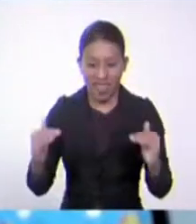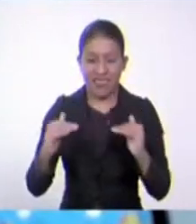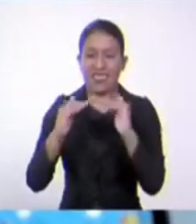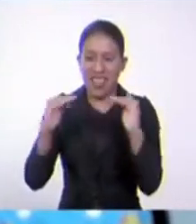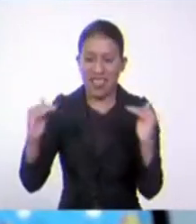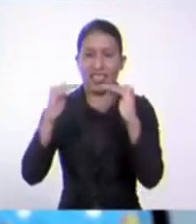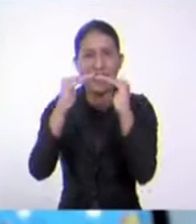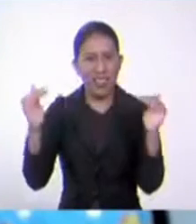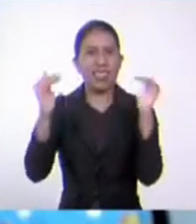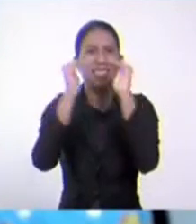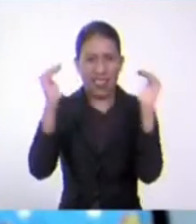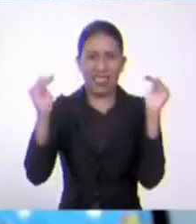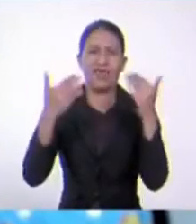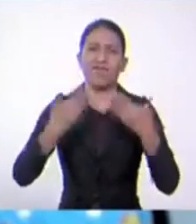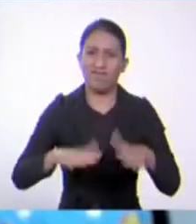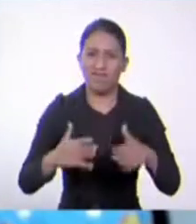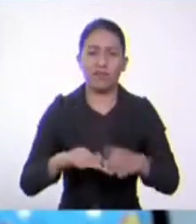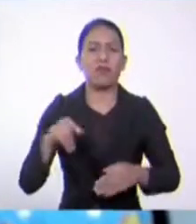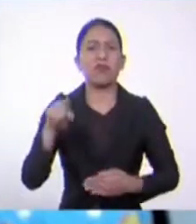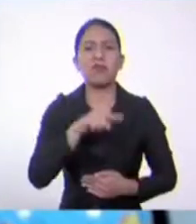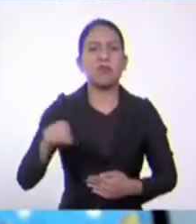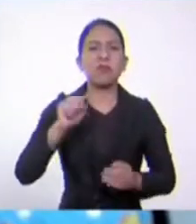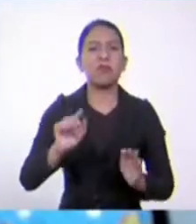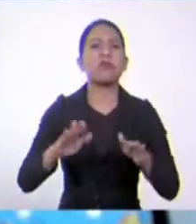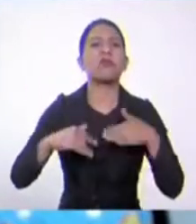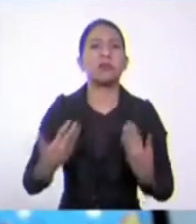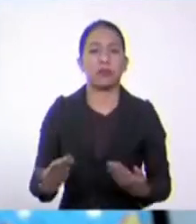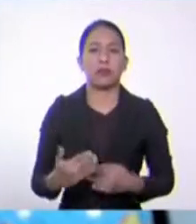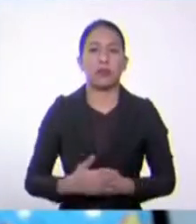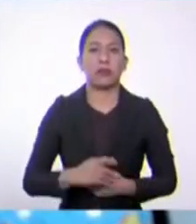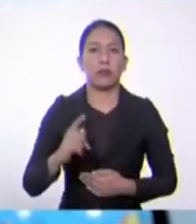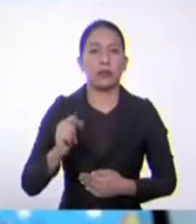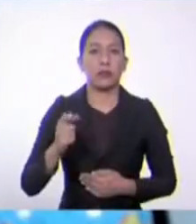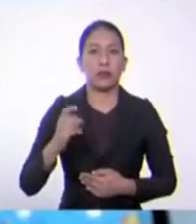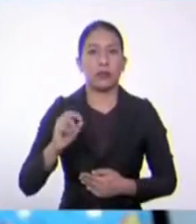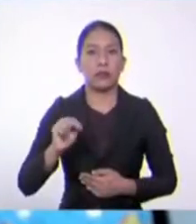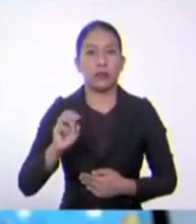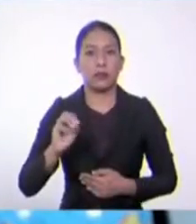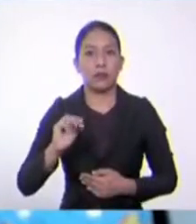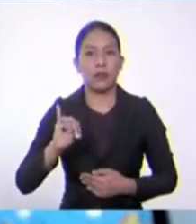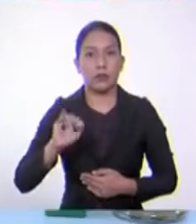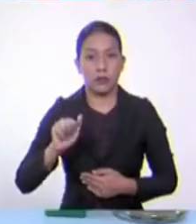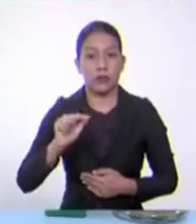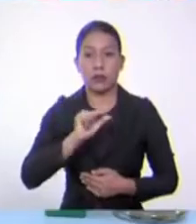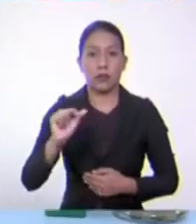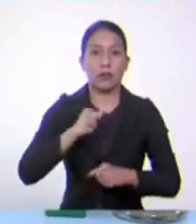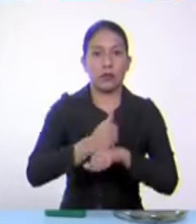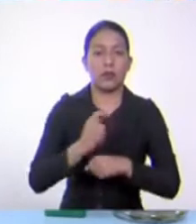nivel de jerarquía, la unidad taxonómica se conoce como taxón.